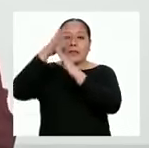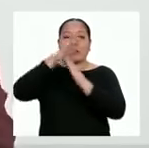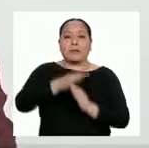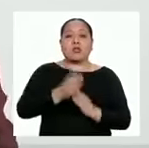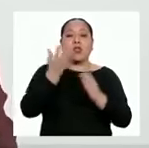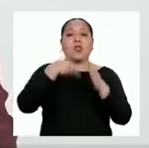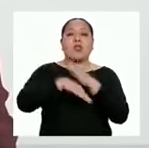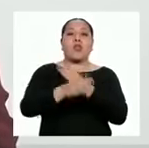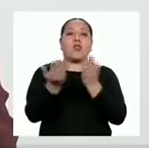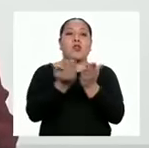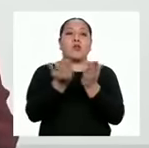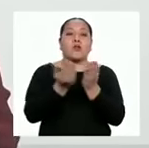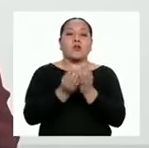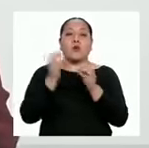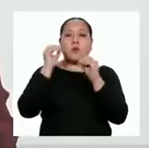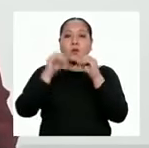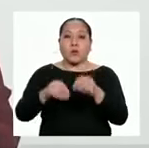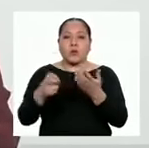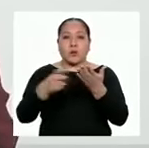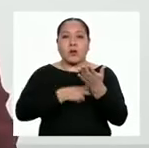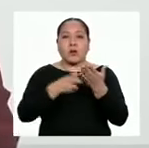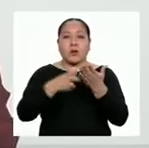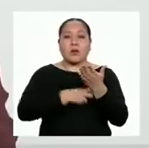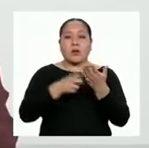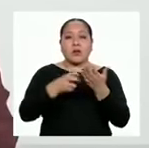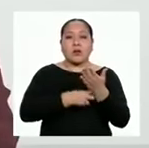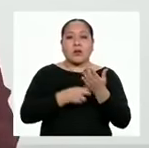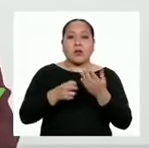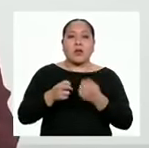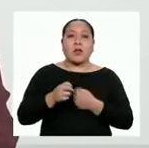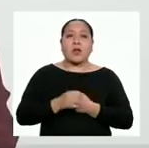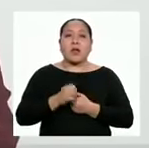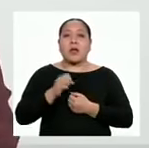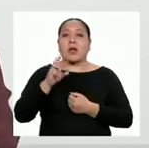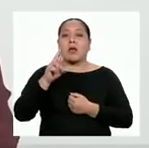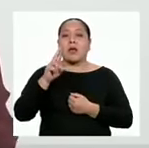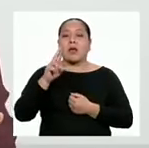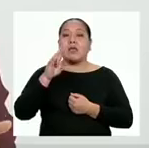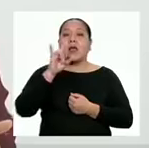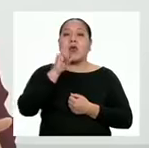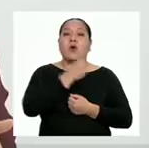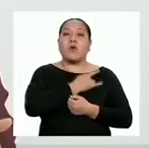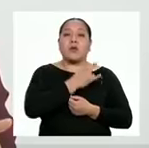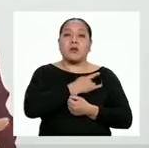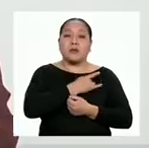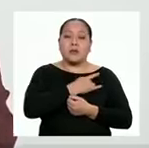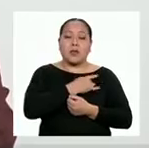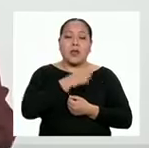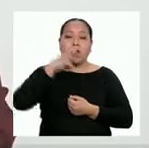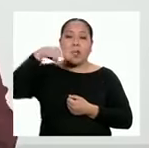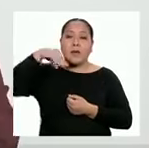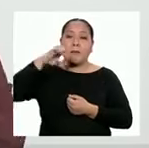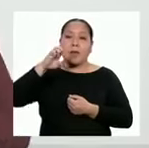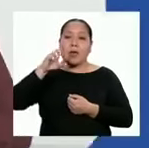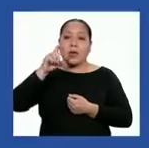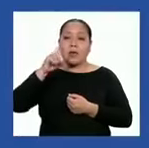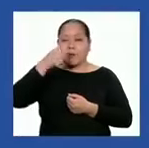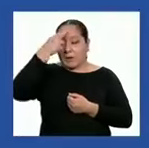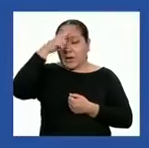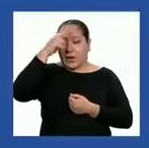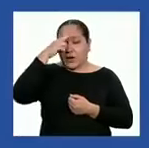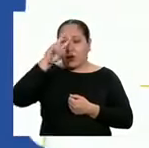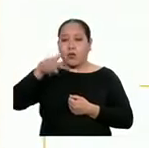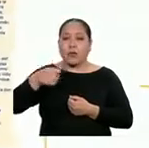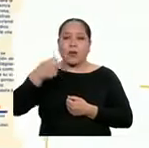escuelas, que fue publicado en la revista académica Racimay de la Universidad Autónoma de México en el